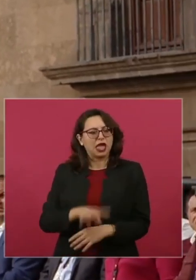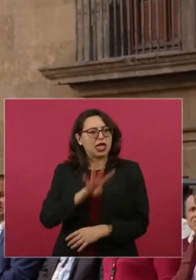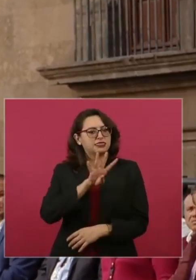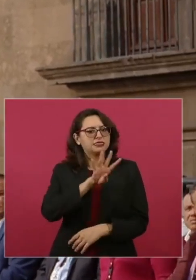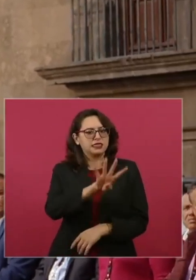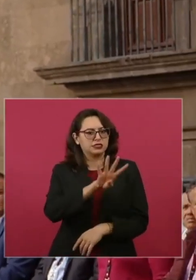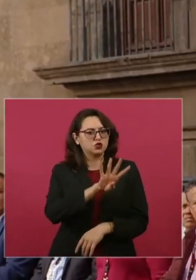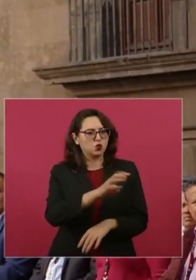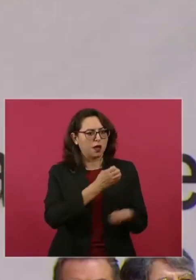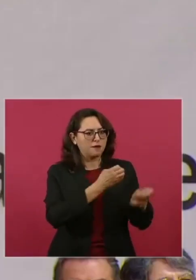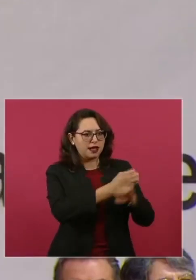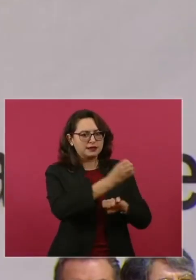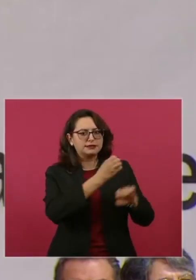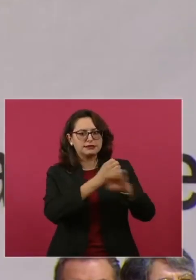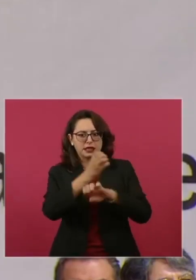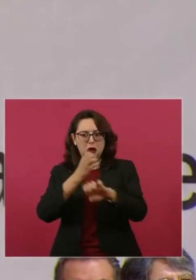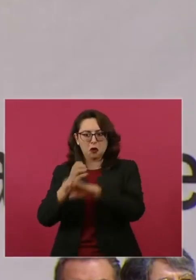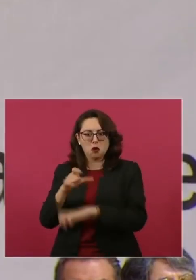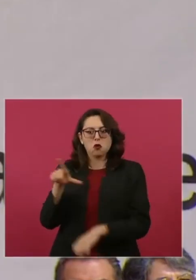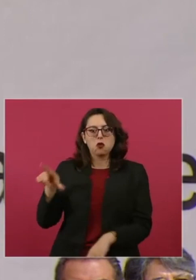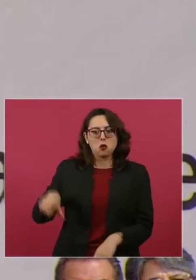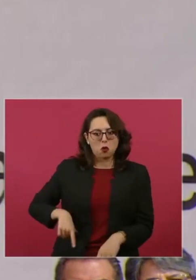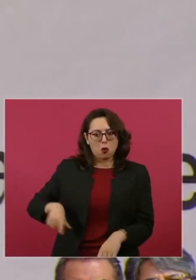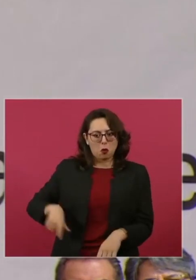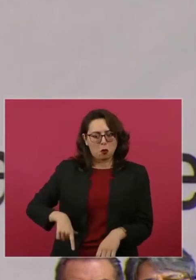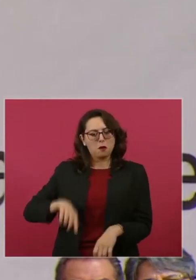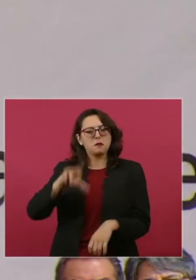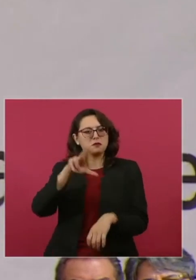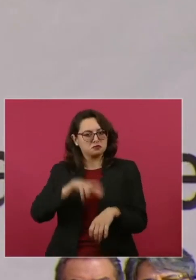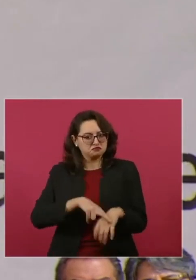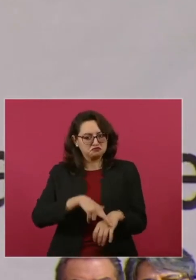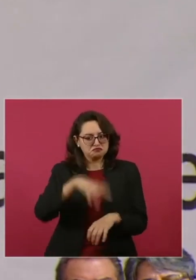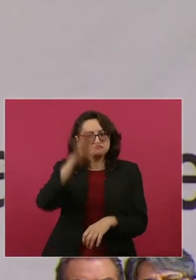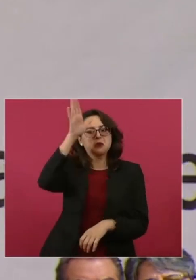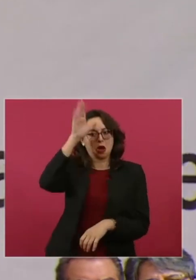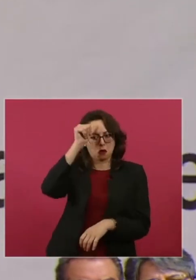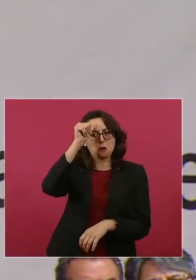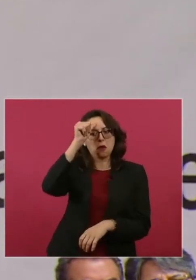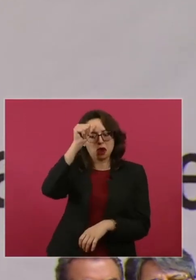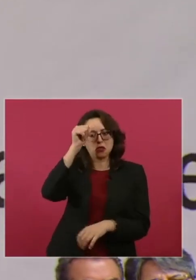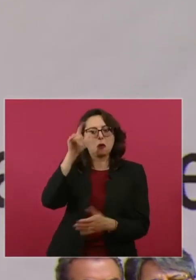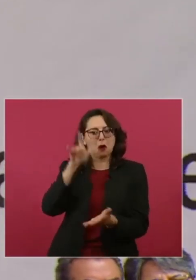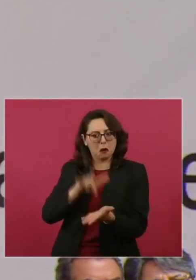19 entidades federativas, que las voy a mencionar,